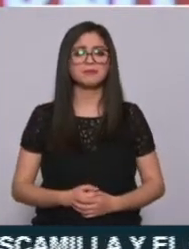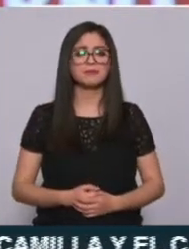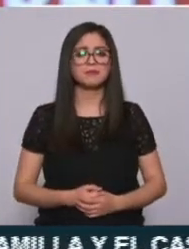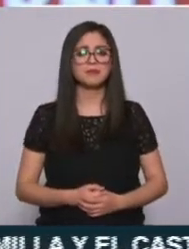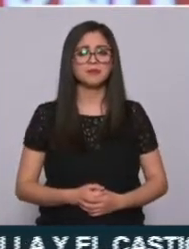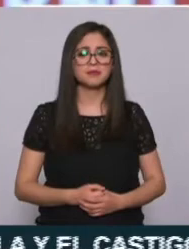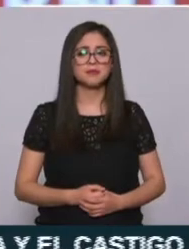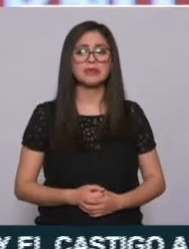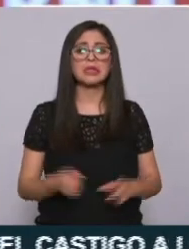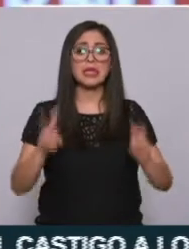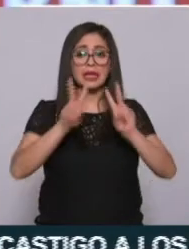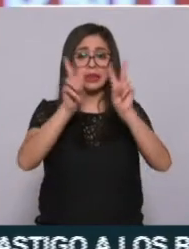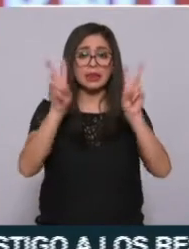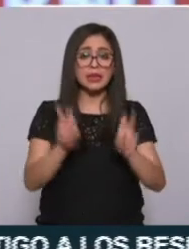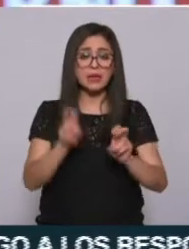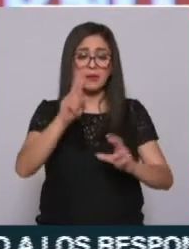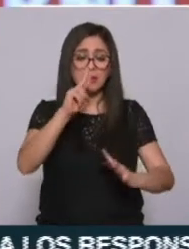feminicidio,